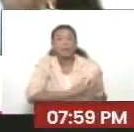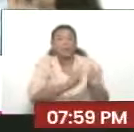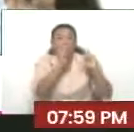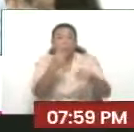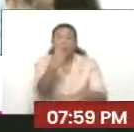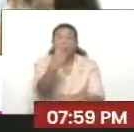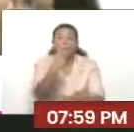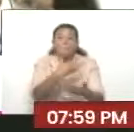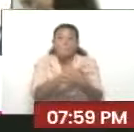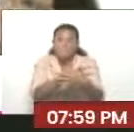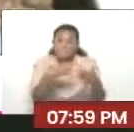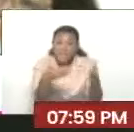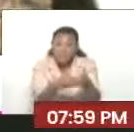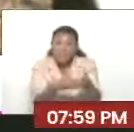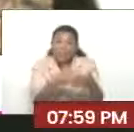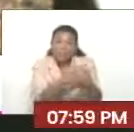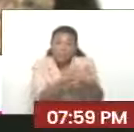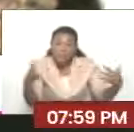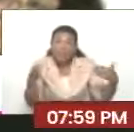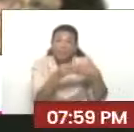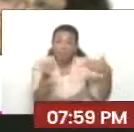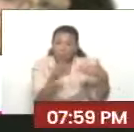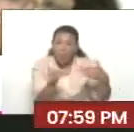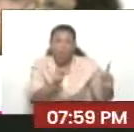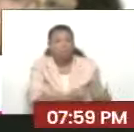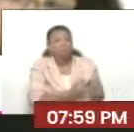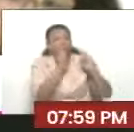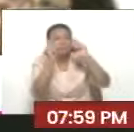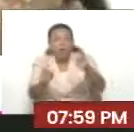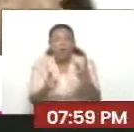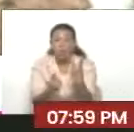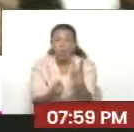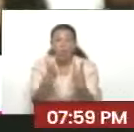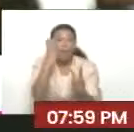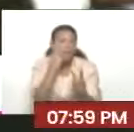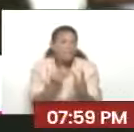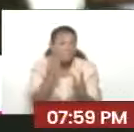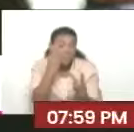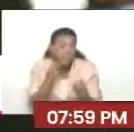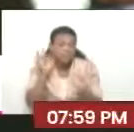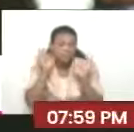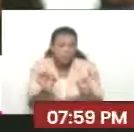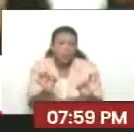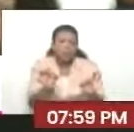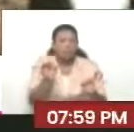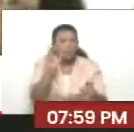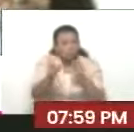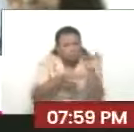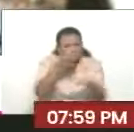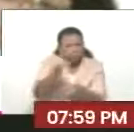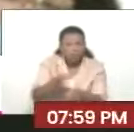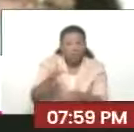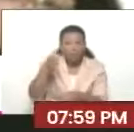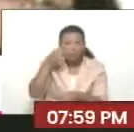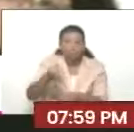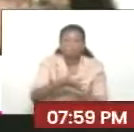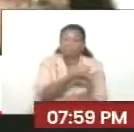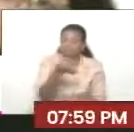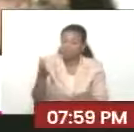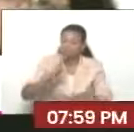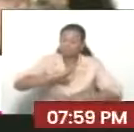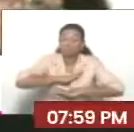de $1,000,000 directo al Poder Popular. Las dos experiencias de ejecución directa del Poder Popular, presidente, han sido